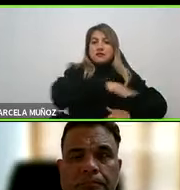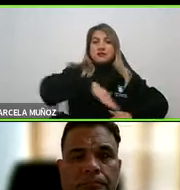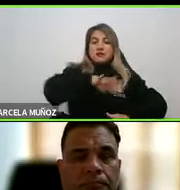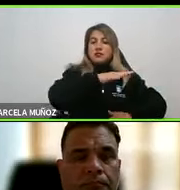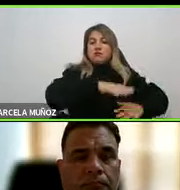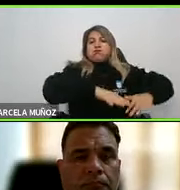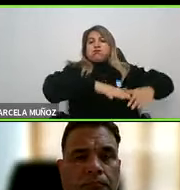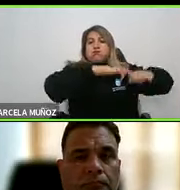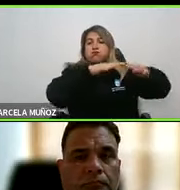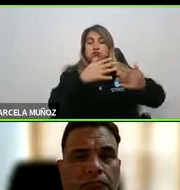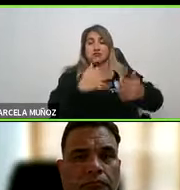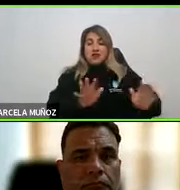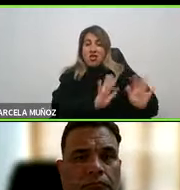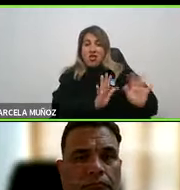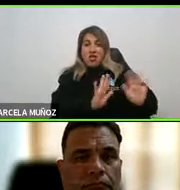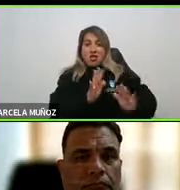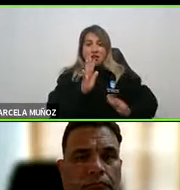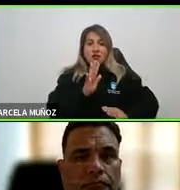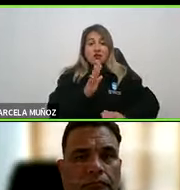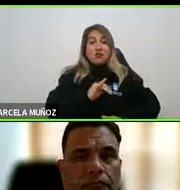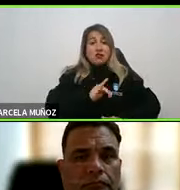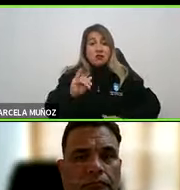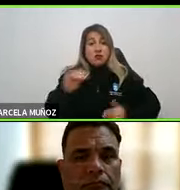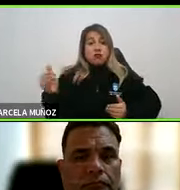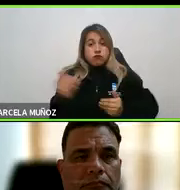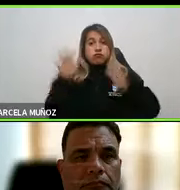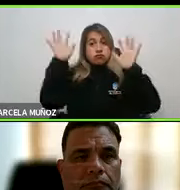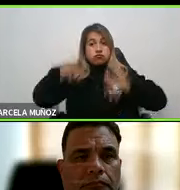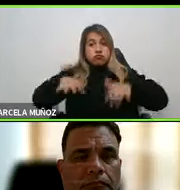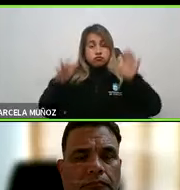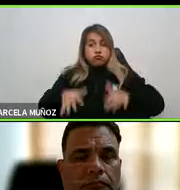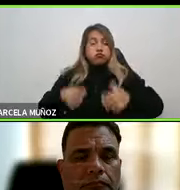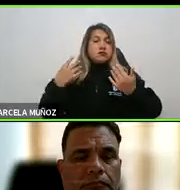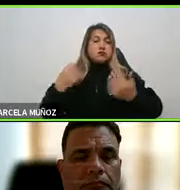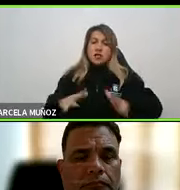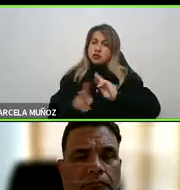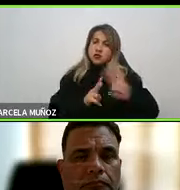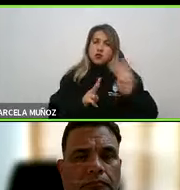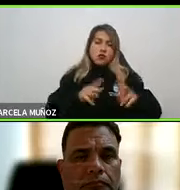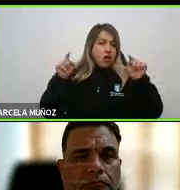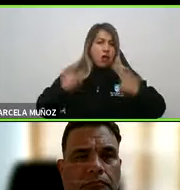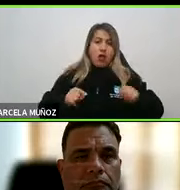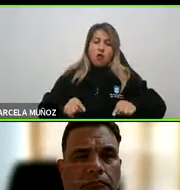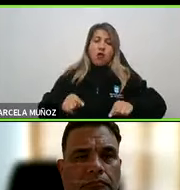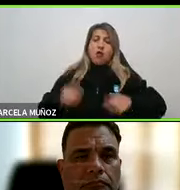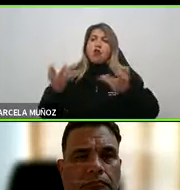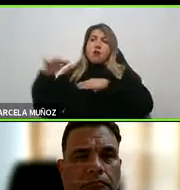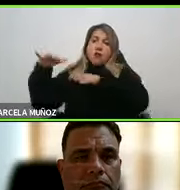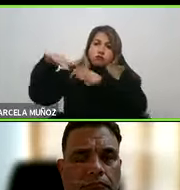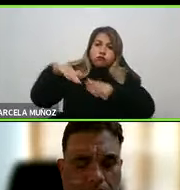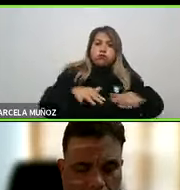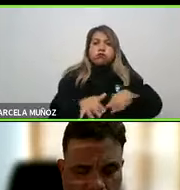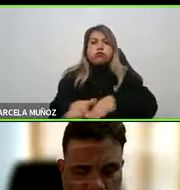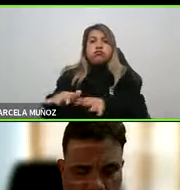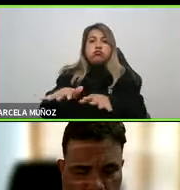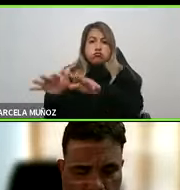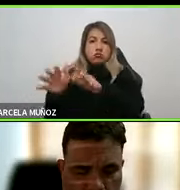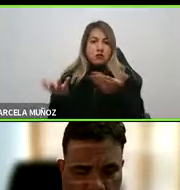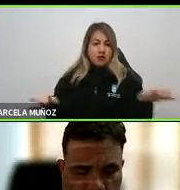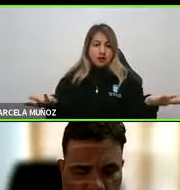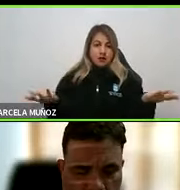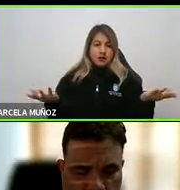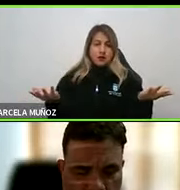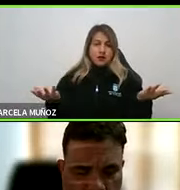más agua. Y si se nos viene un invierno más pesado, que los tipos en la brevedad logren solucionar, desviar, canalizar de alguna manera, canalizar el sector, y en lo